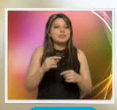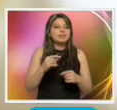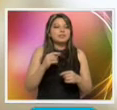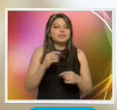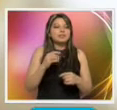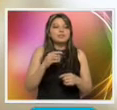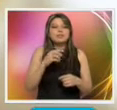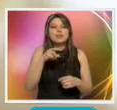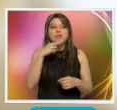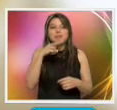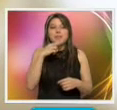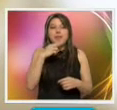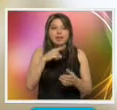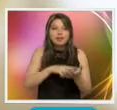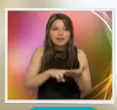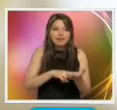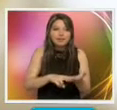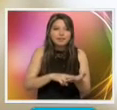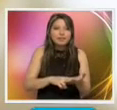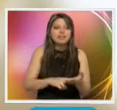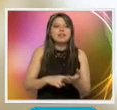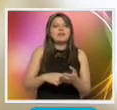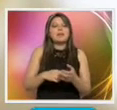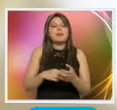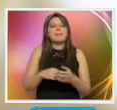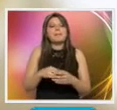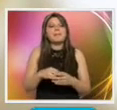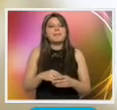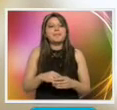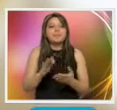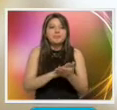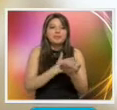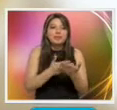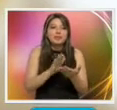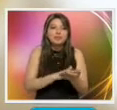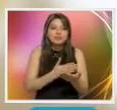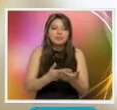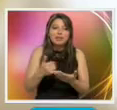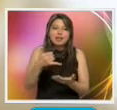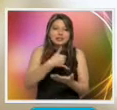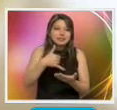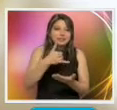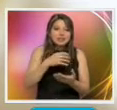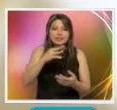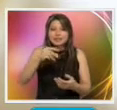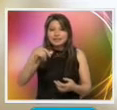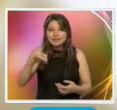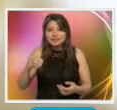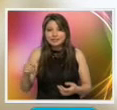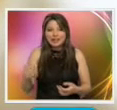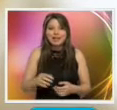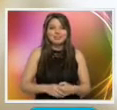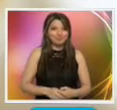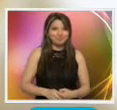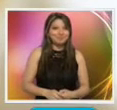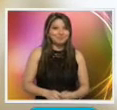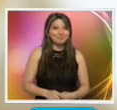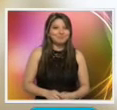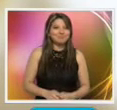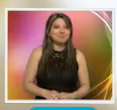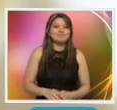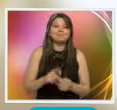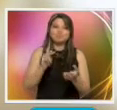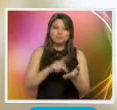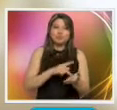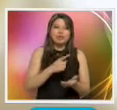aguacate maduro, orégano seco, mayonesa, aceite para freír, sal y pimienta al gusto. palillos. Vamos a repetir nuevamente